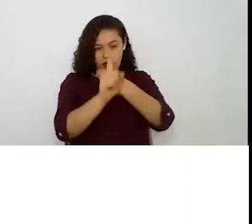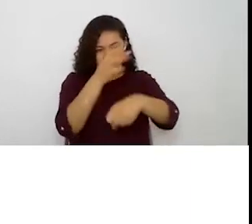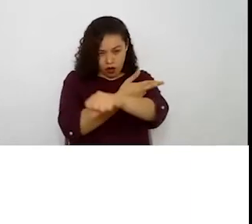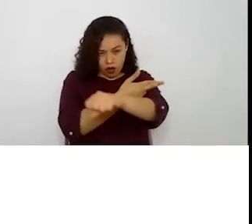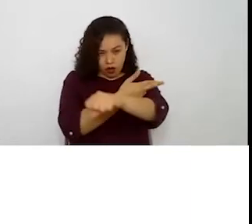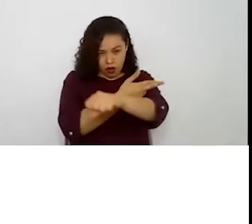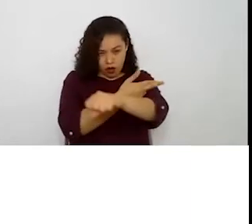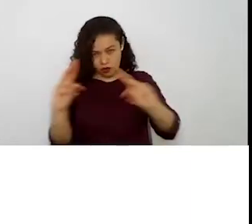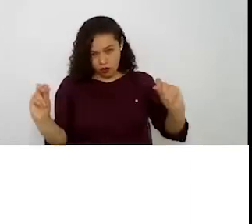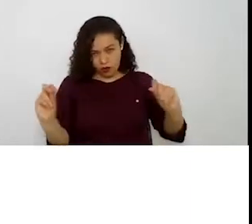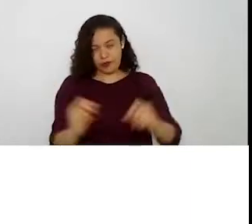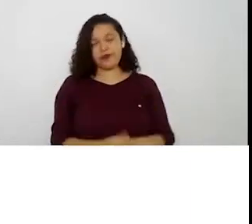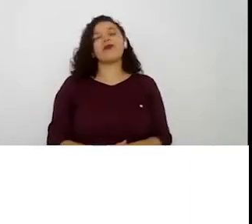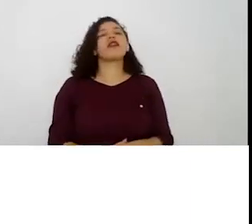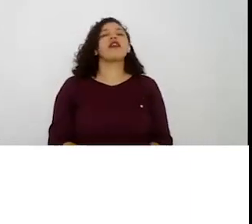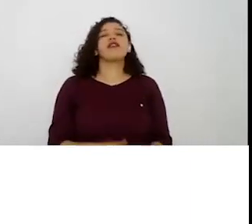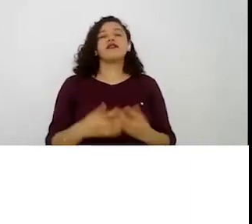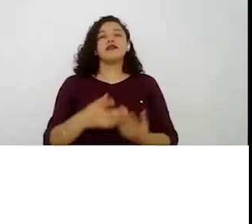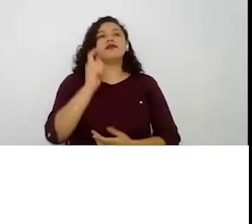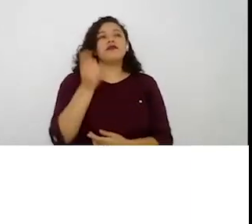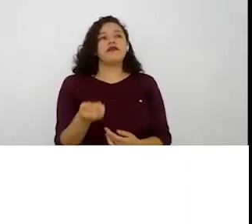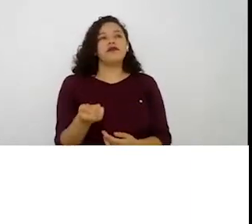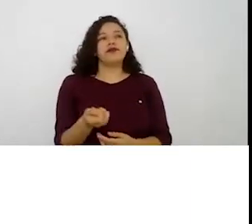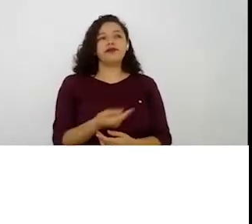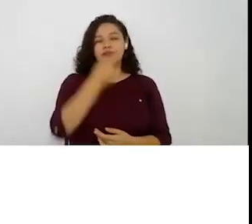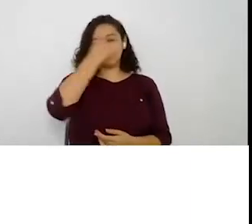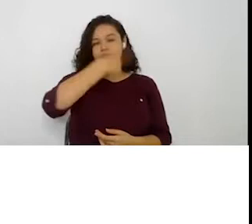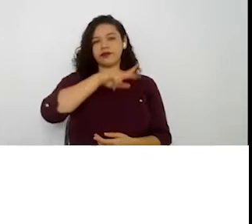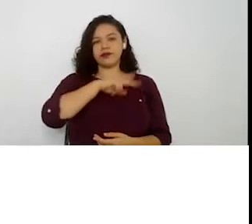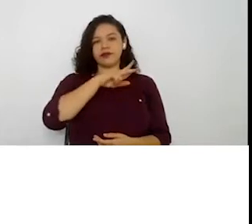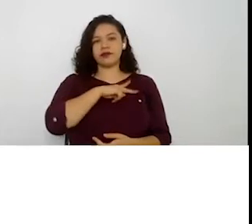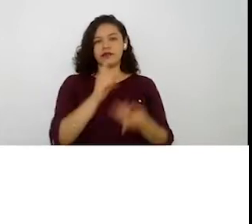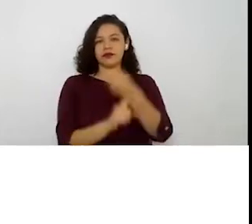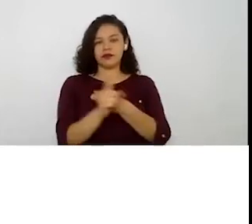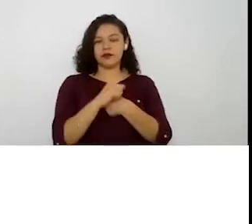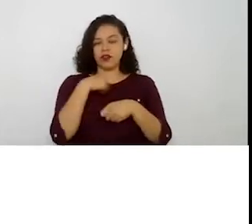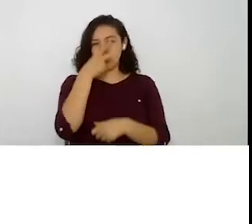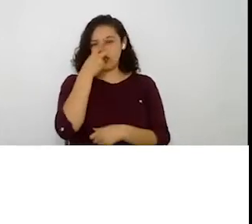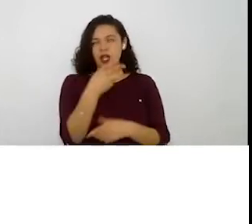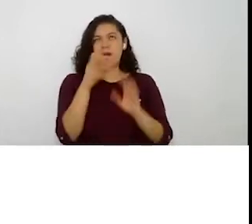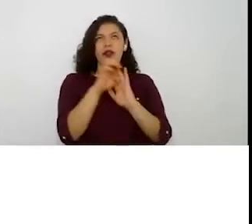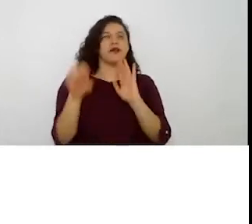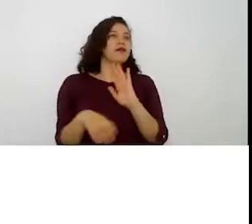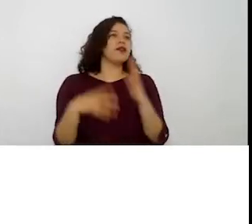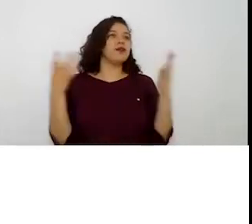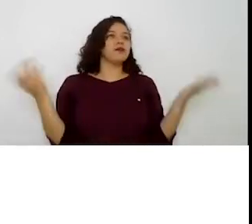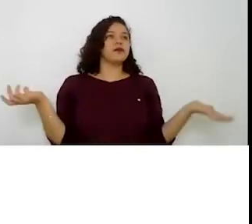planteada es decir si para mí la problemática que plantee es por ejemplo